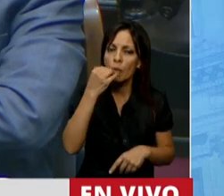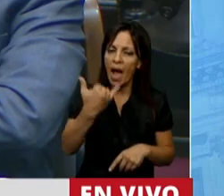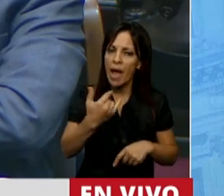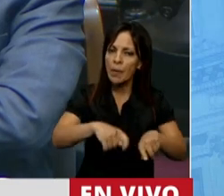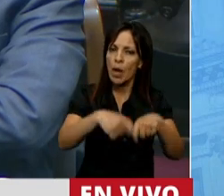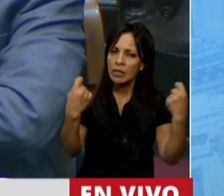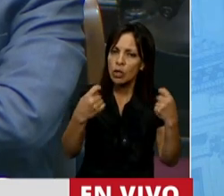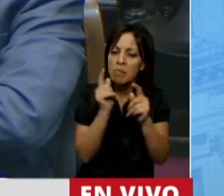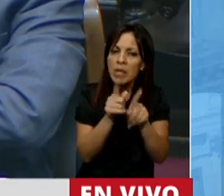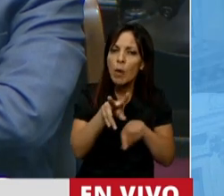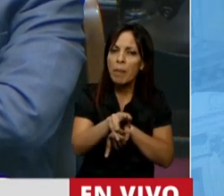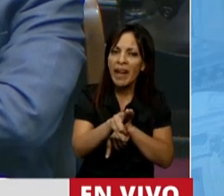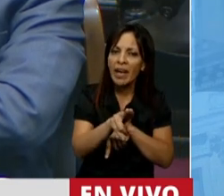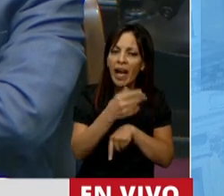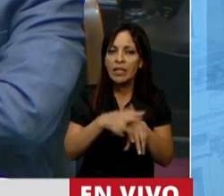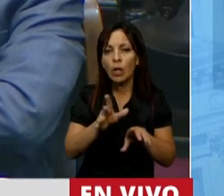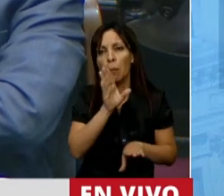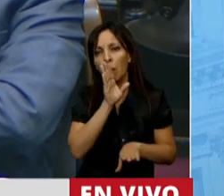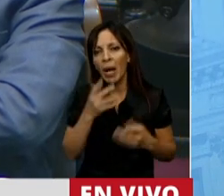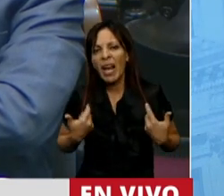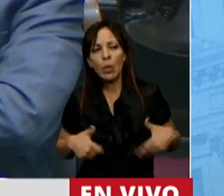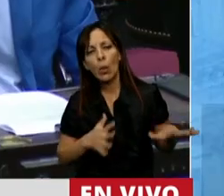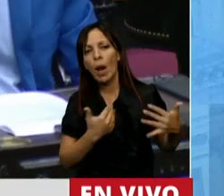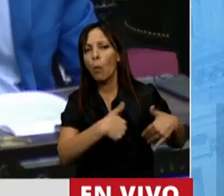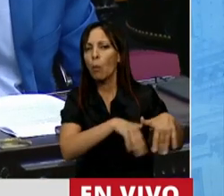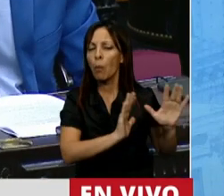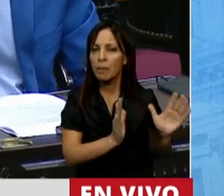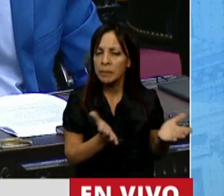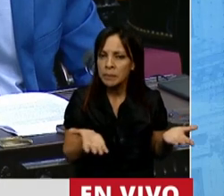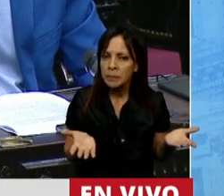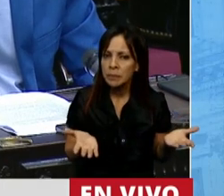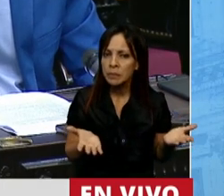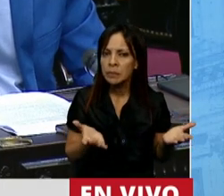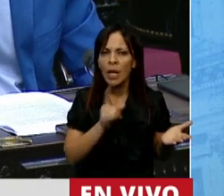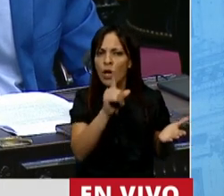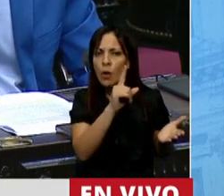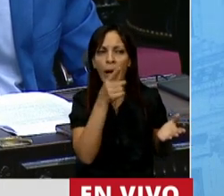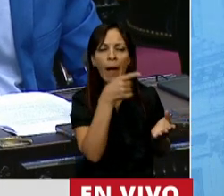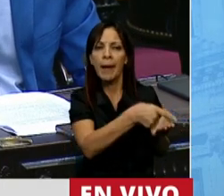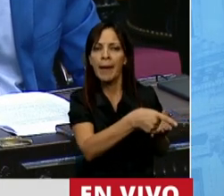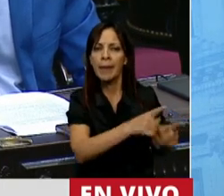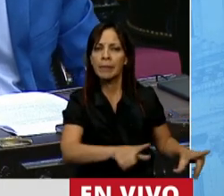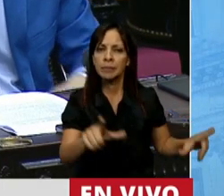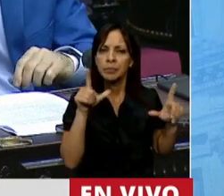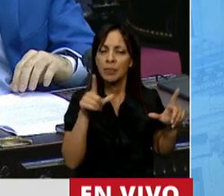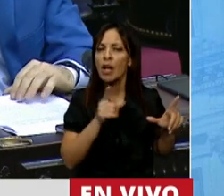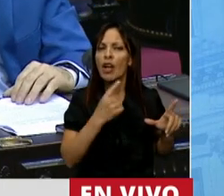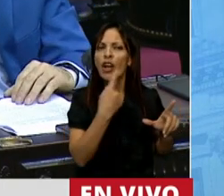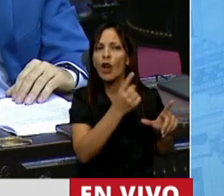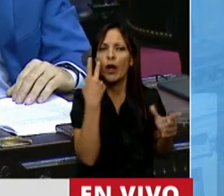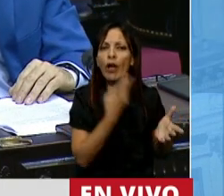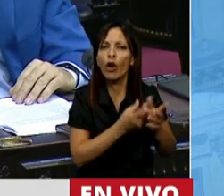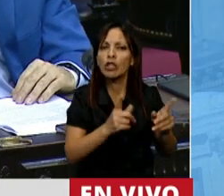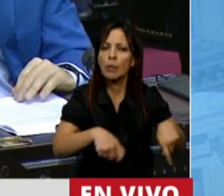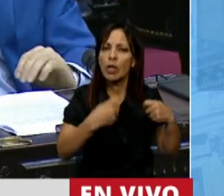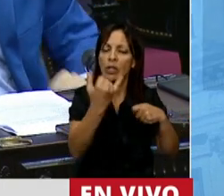sus parejas y eso se naturaliza y ni siquiera se identifica muchas veces como una violación. Vuelvo